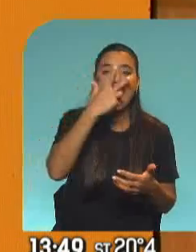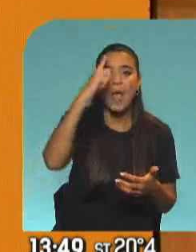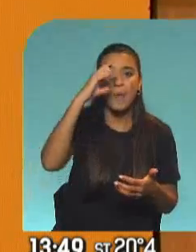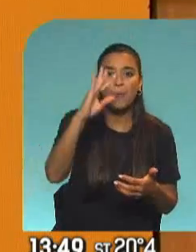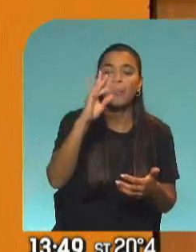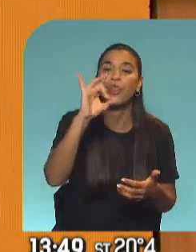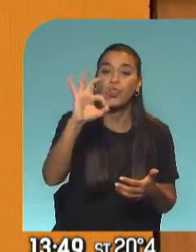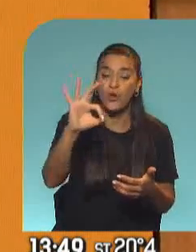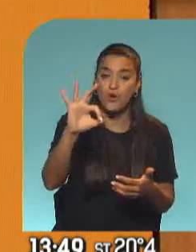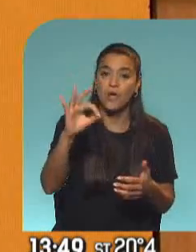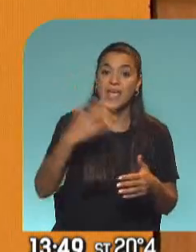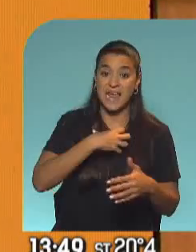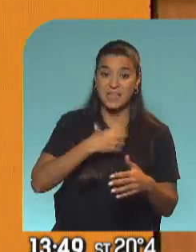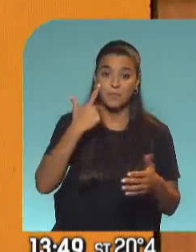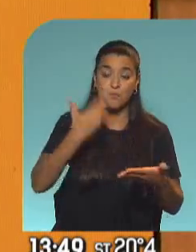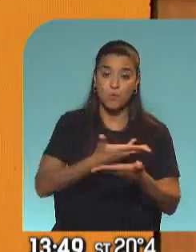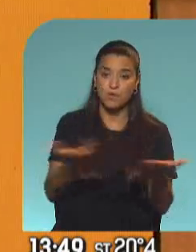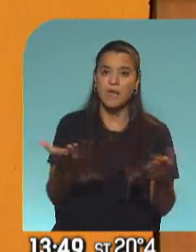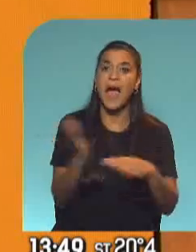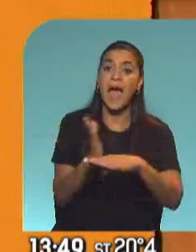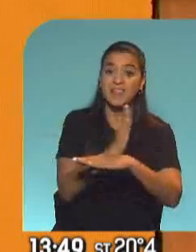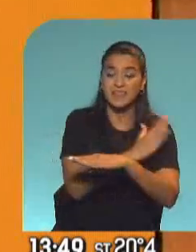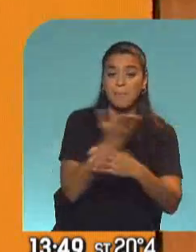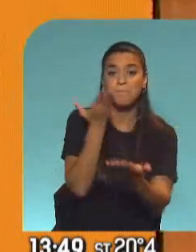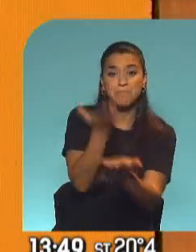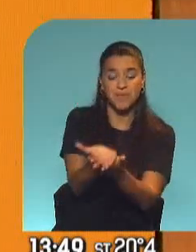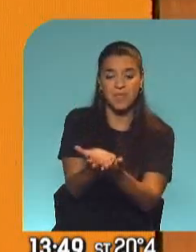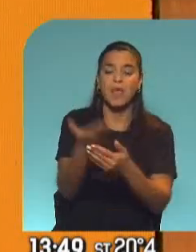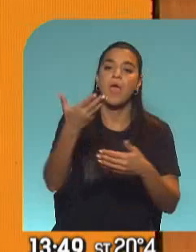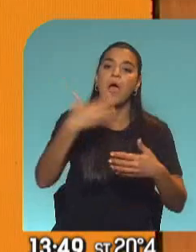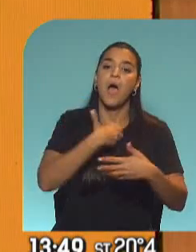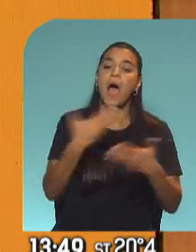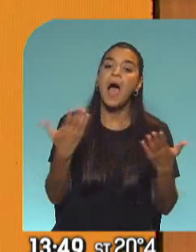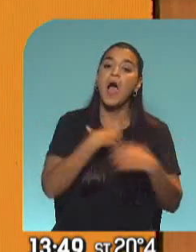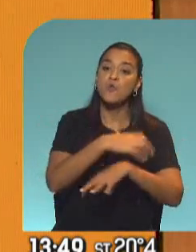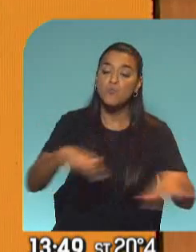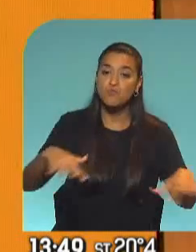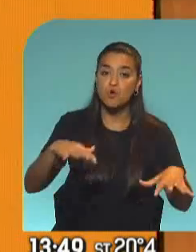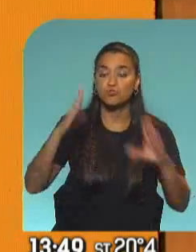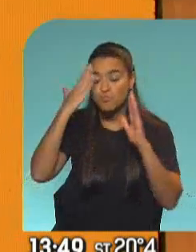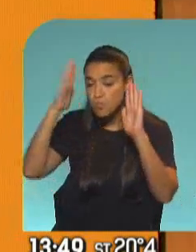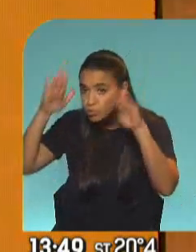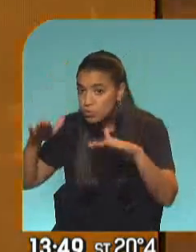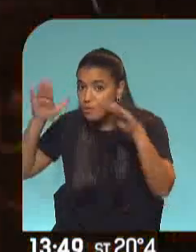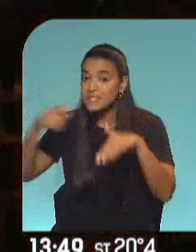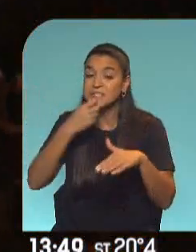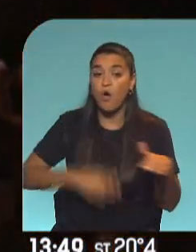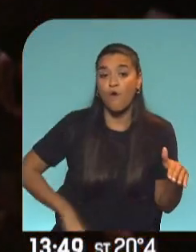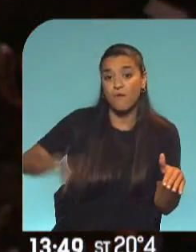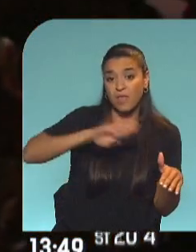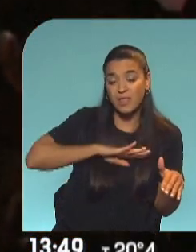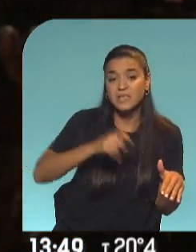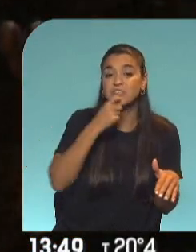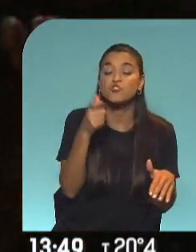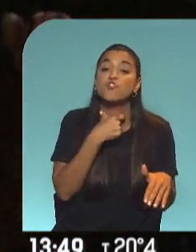en clase. Antes de eso, les pidió a los alumnos musulmanes en un colegio secundario que si se sentían ofendidos por eso, que si no